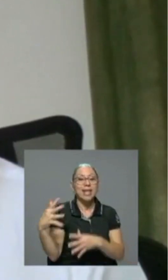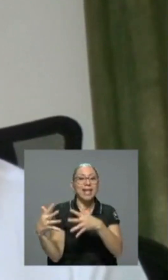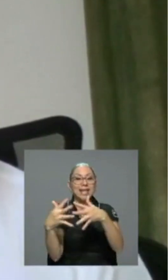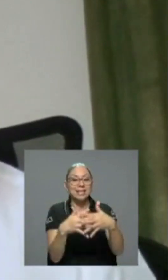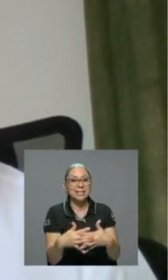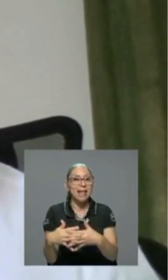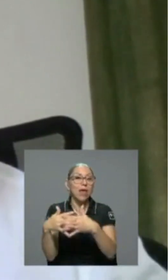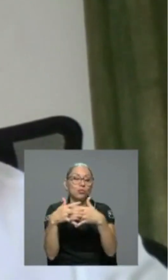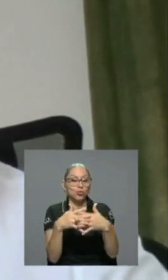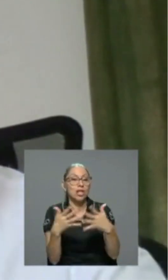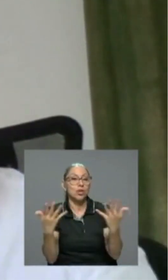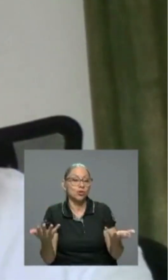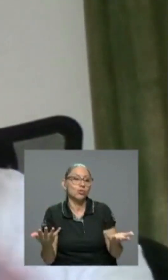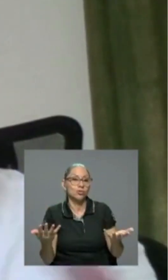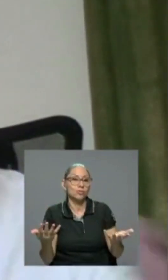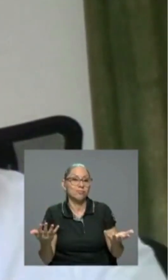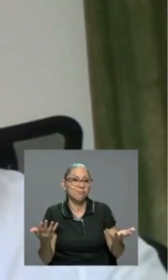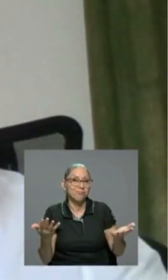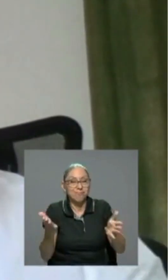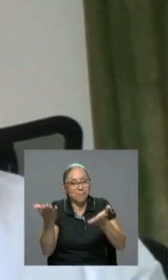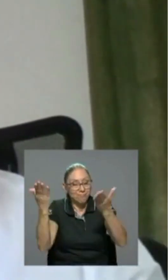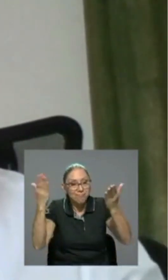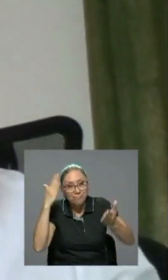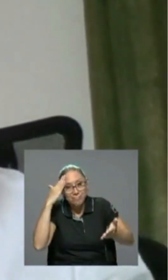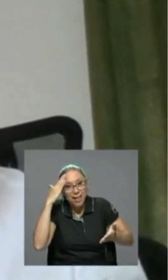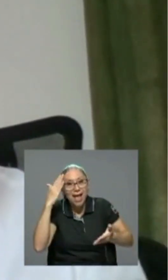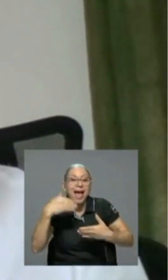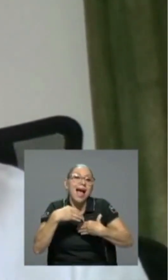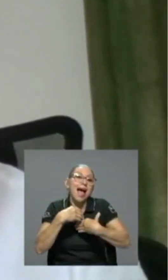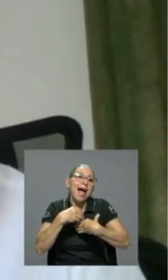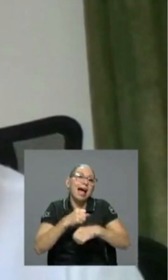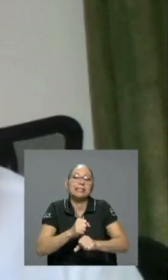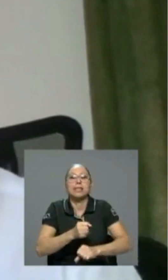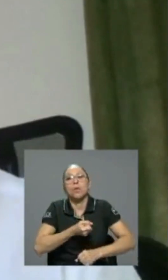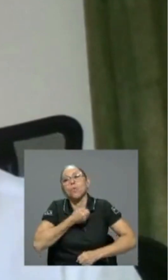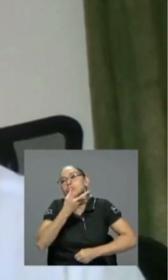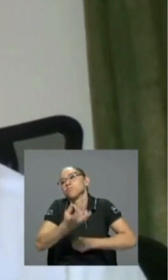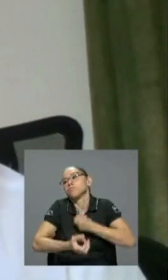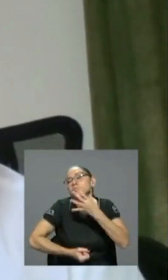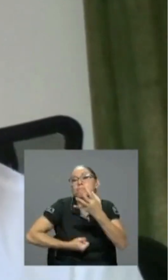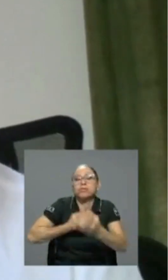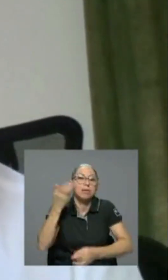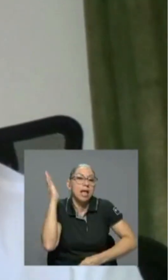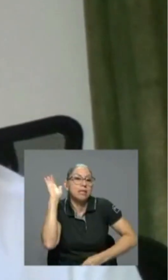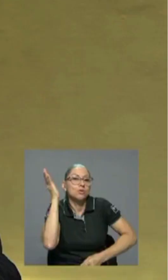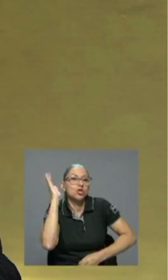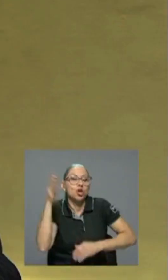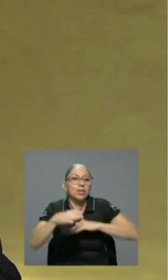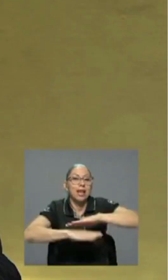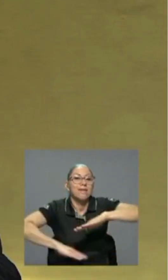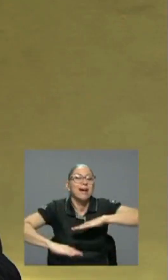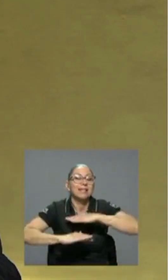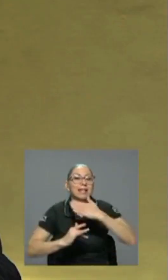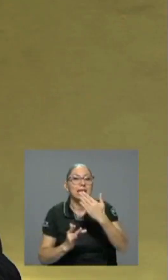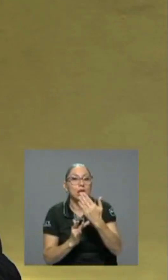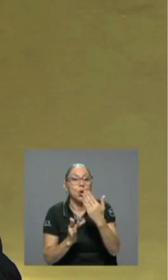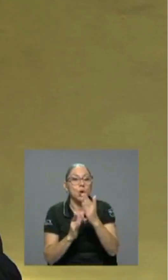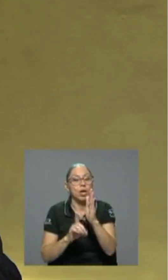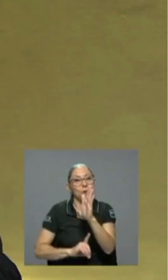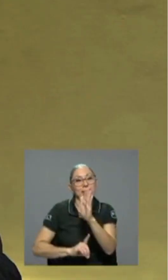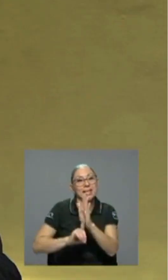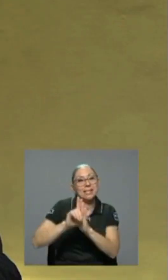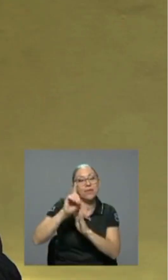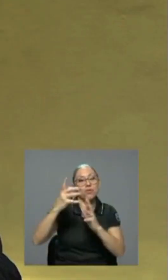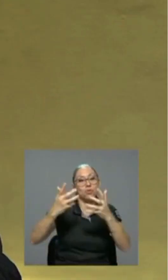Unidos evidentemente es quien hace una exposición del avance tecnológico, su desarrollo industrial para la